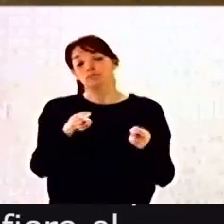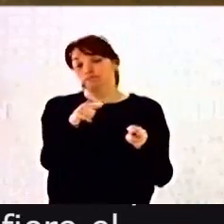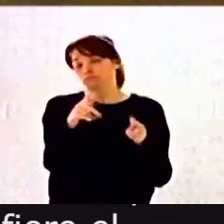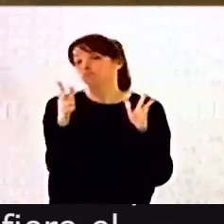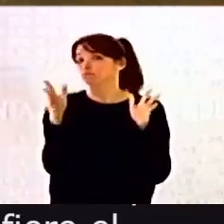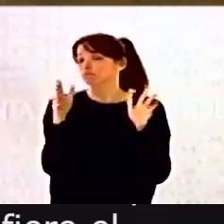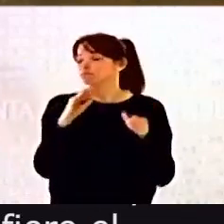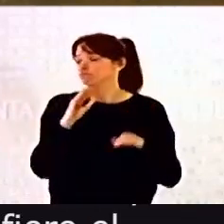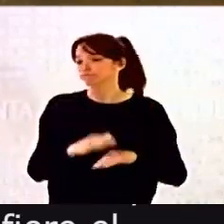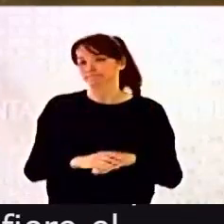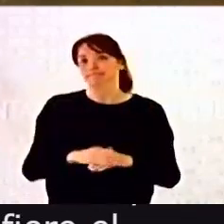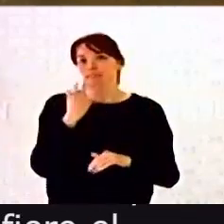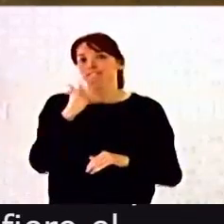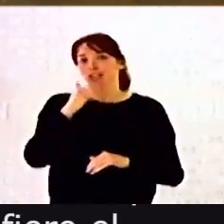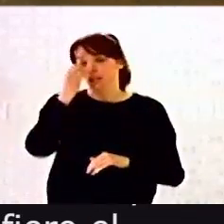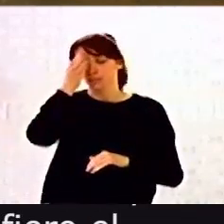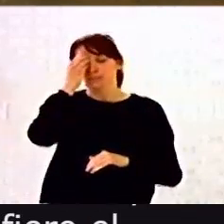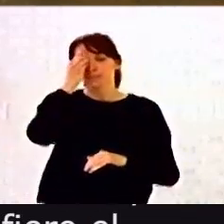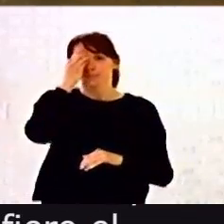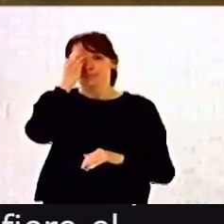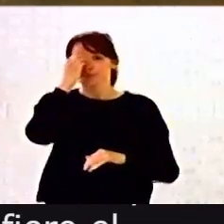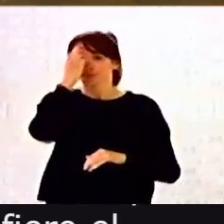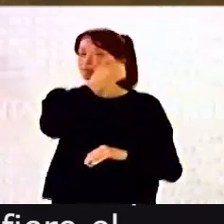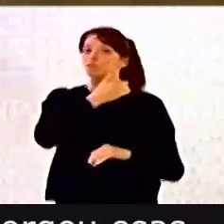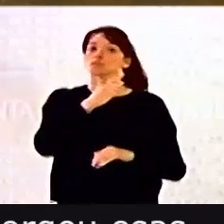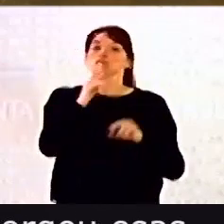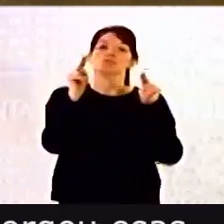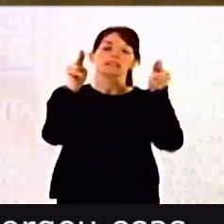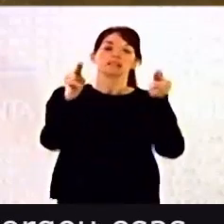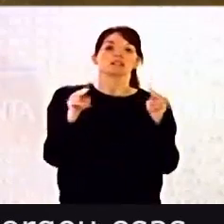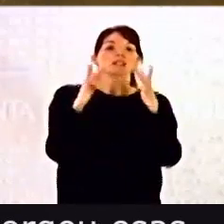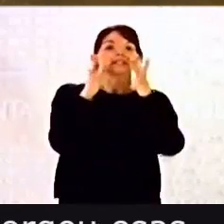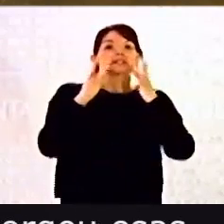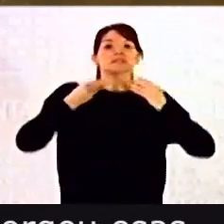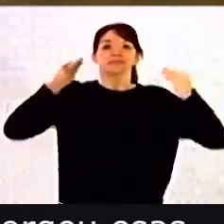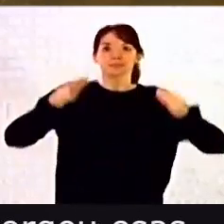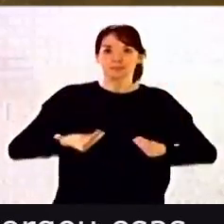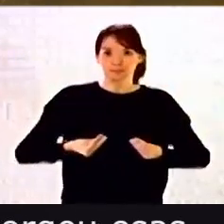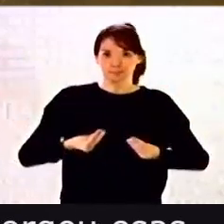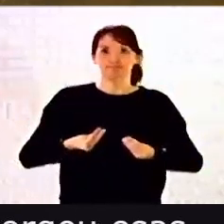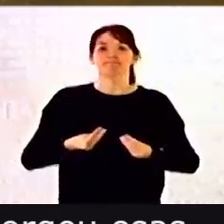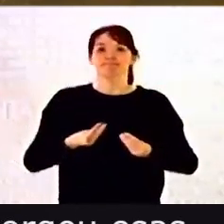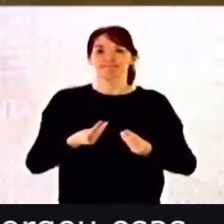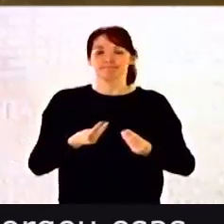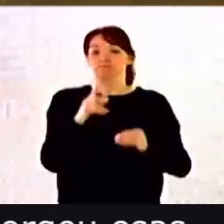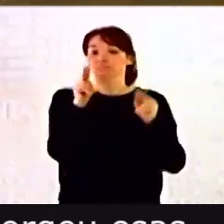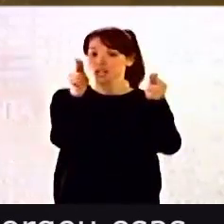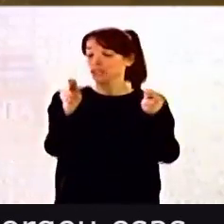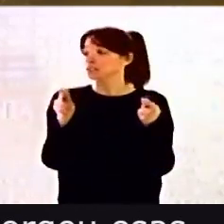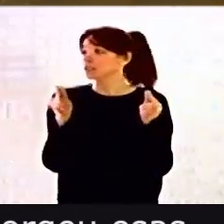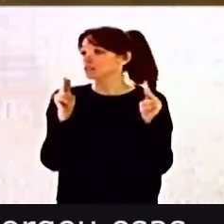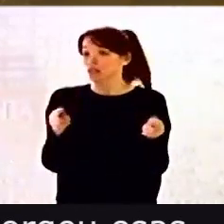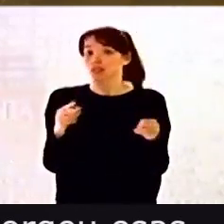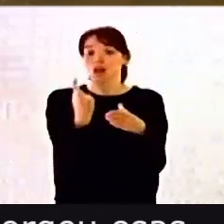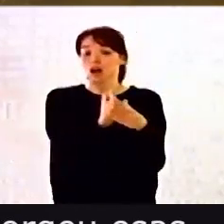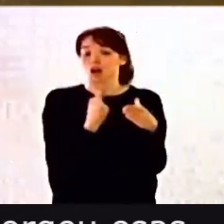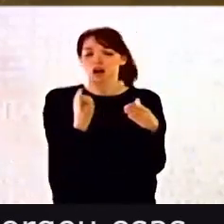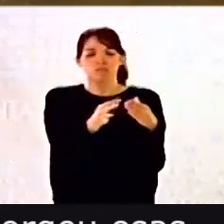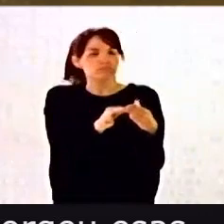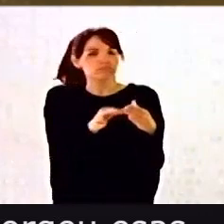recomiendan, porque esas residencias están desinfectadas, en esas residencias se está produciendo un aislamiento